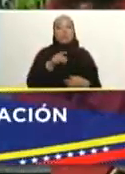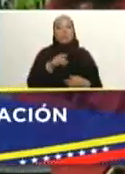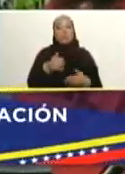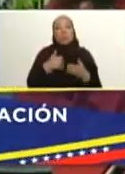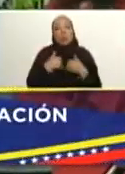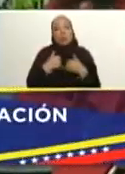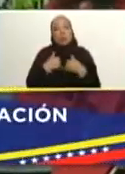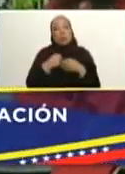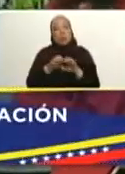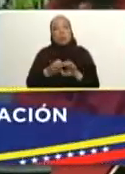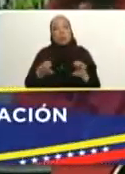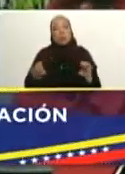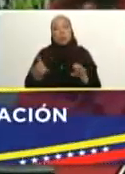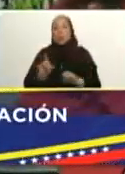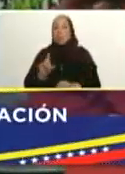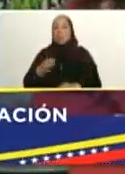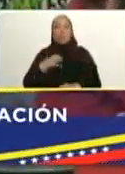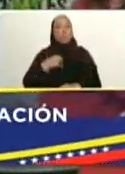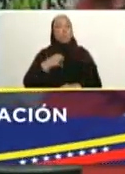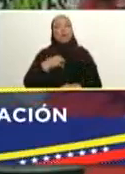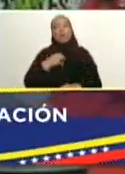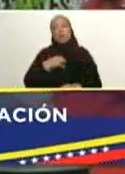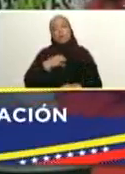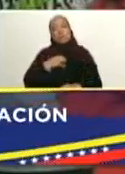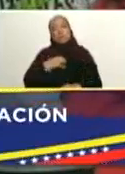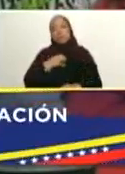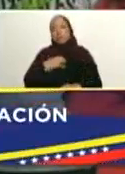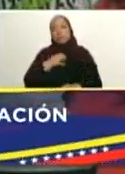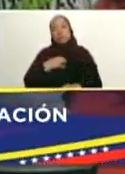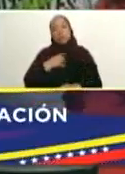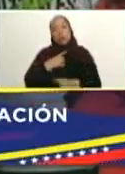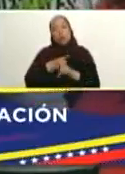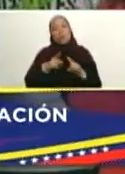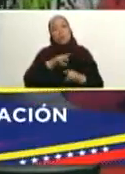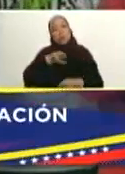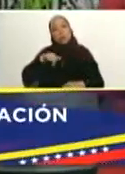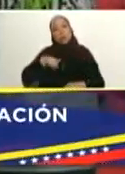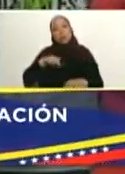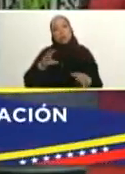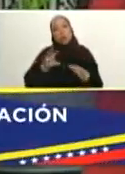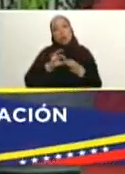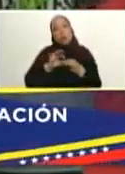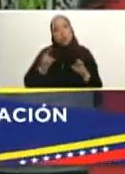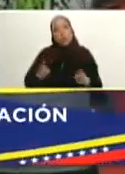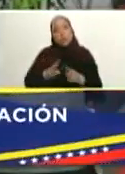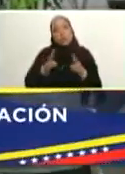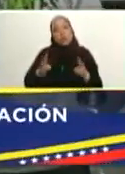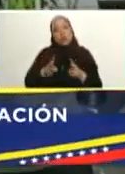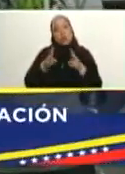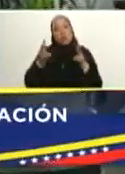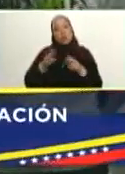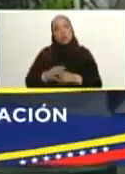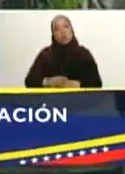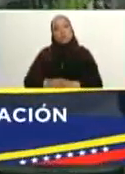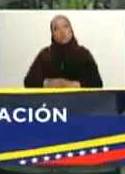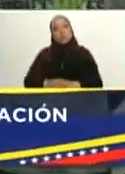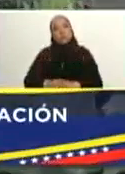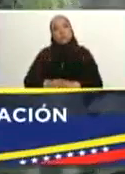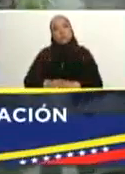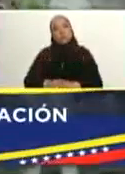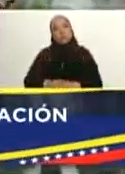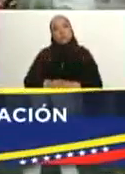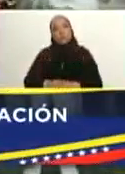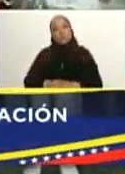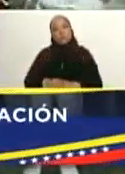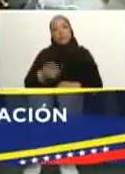nuestra educación y no lo ha logrado. Porque solo unidos, mi comandante, venceremos. Unidos venceremos. Y aquí, unidos, está